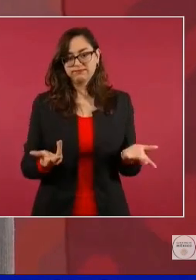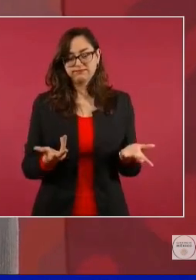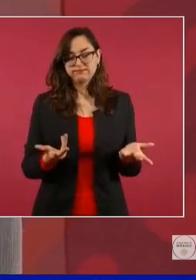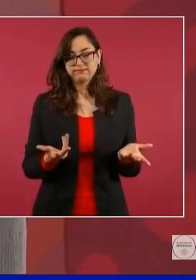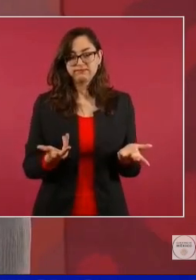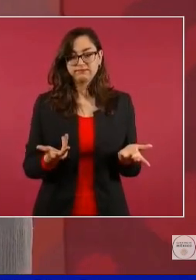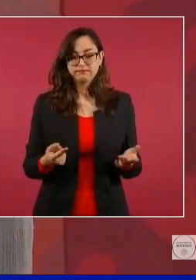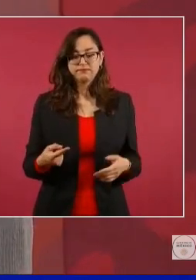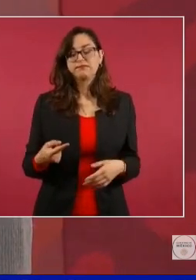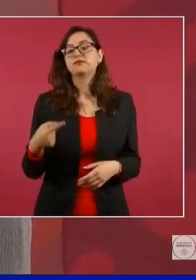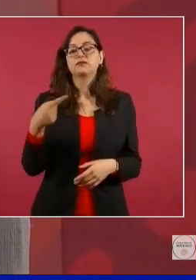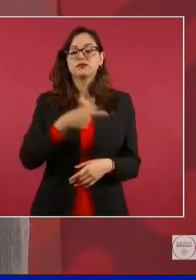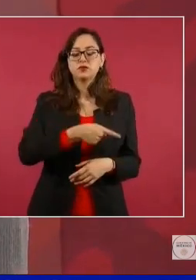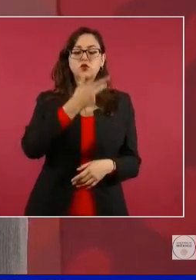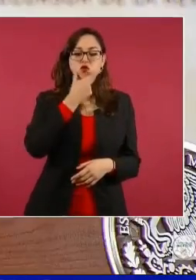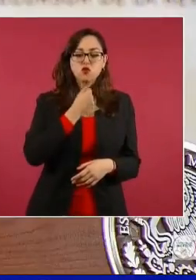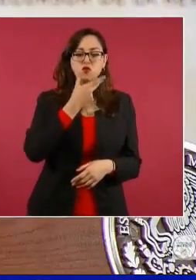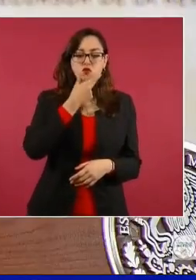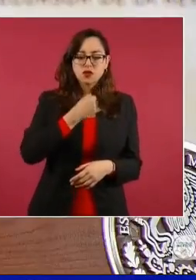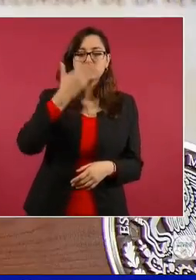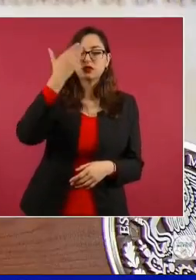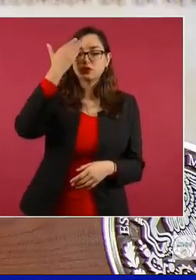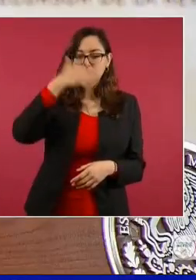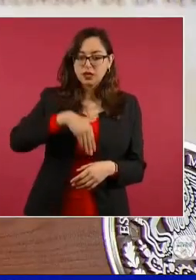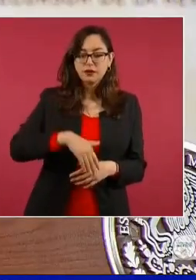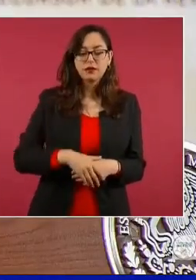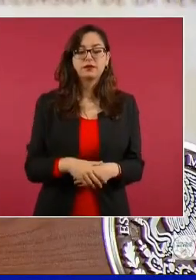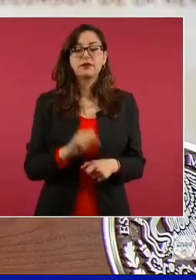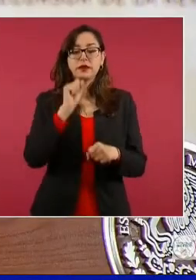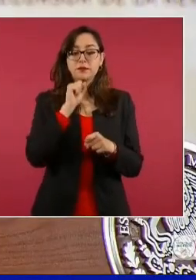Y el señor que está en Israel